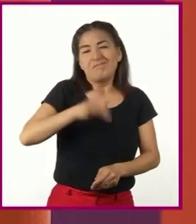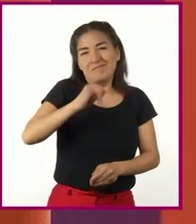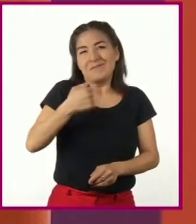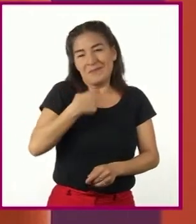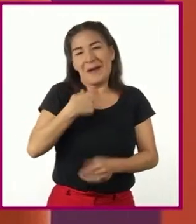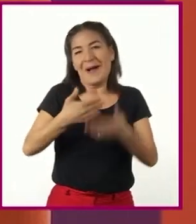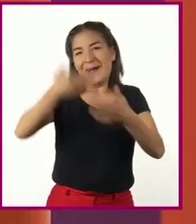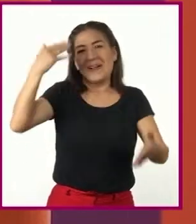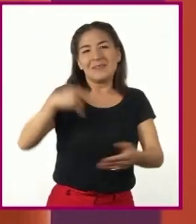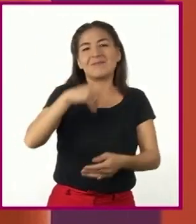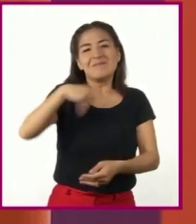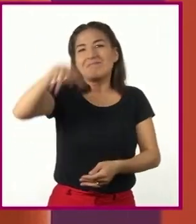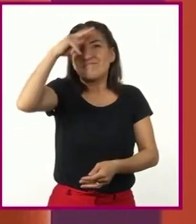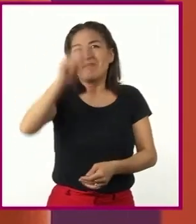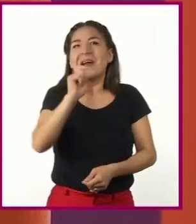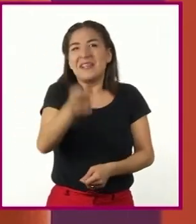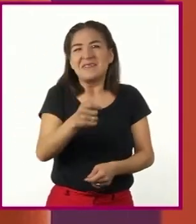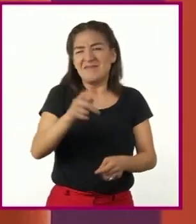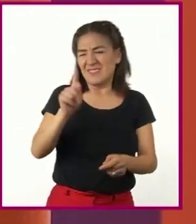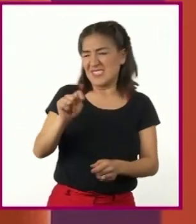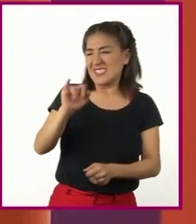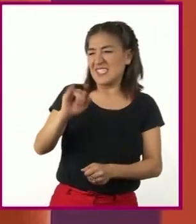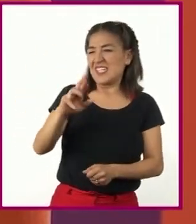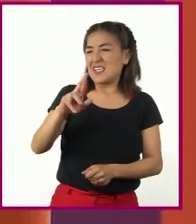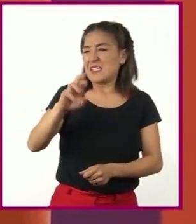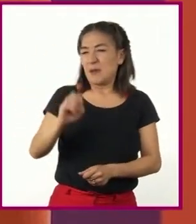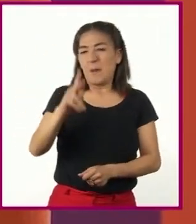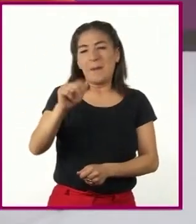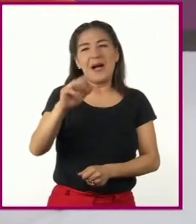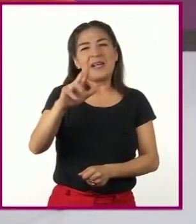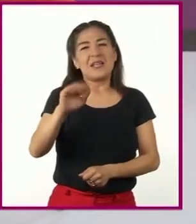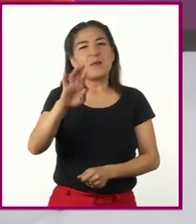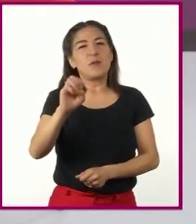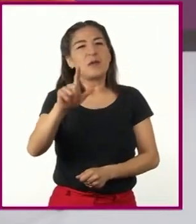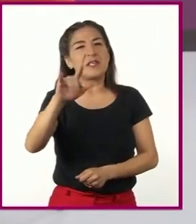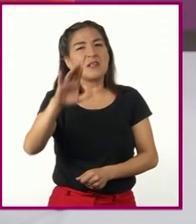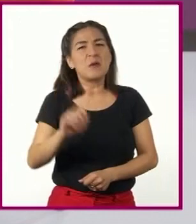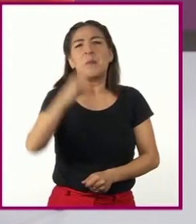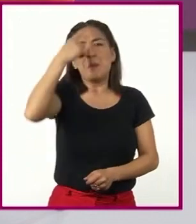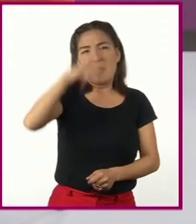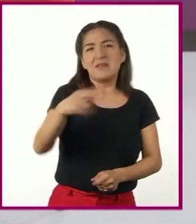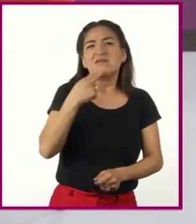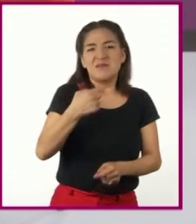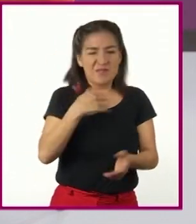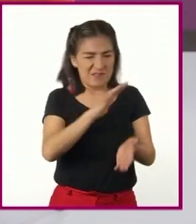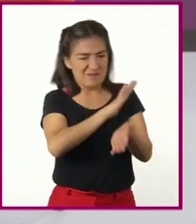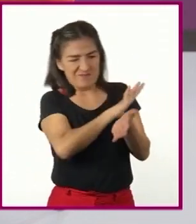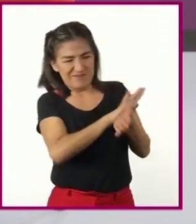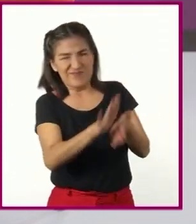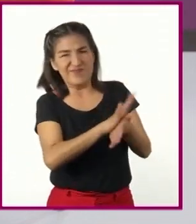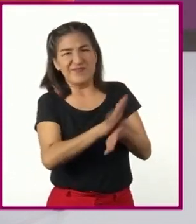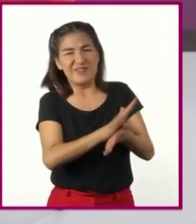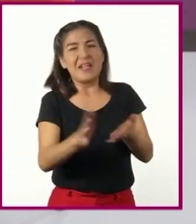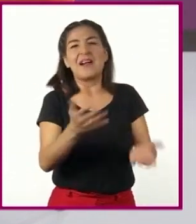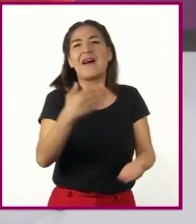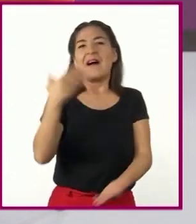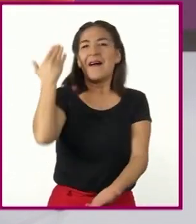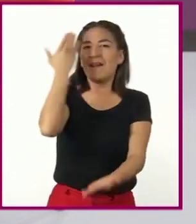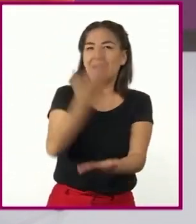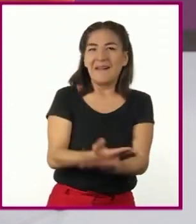era un tiro parabólico en la vida real, ¿no? O para qué me iba a servir la fricción o la